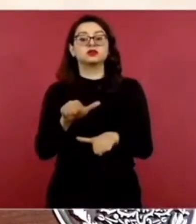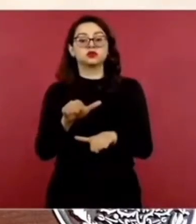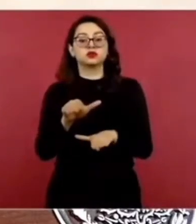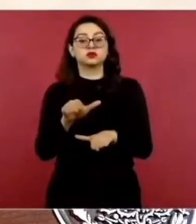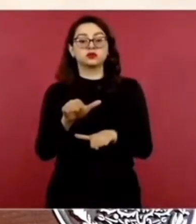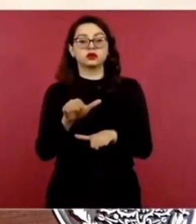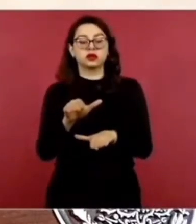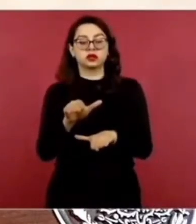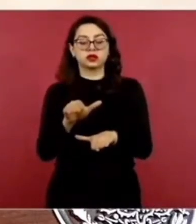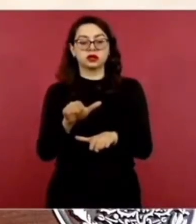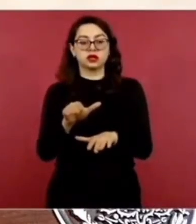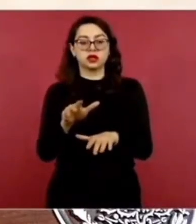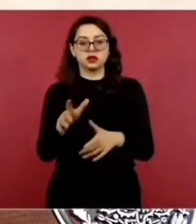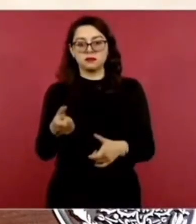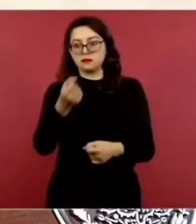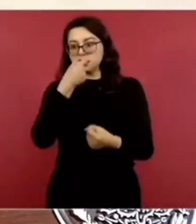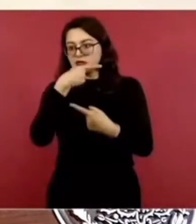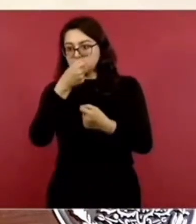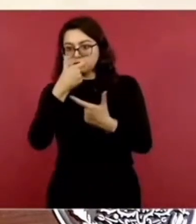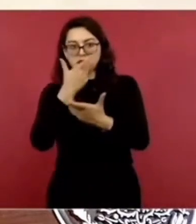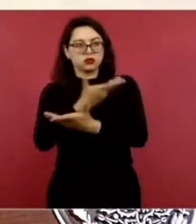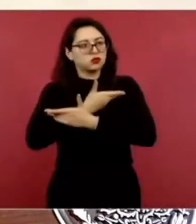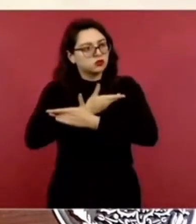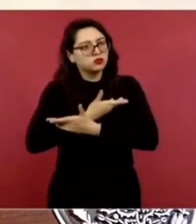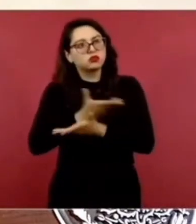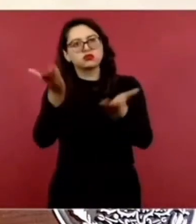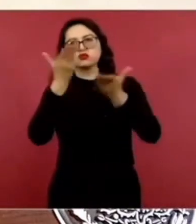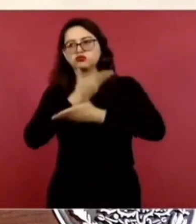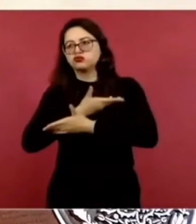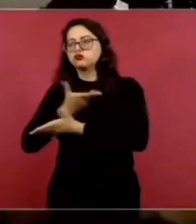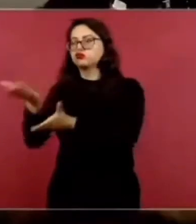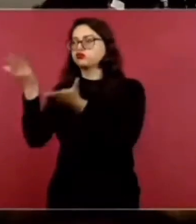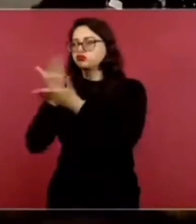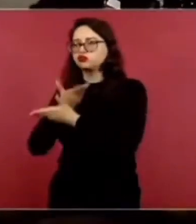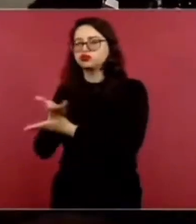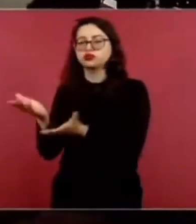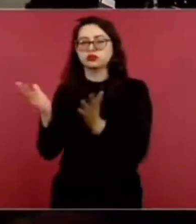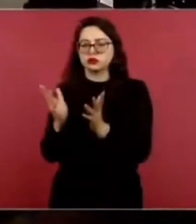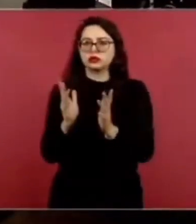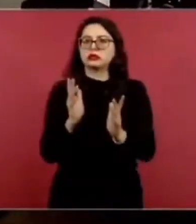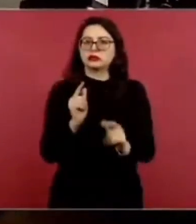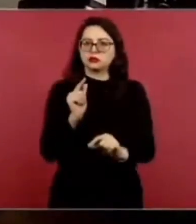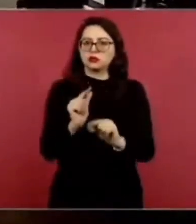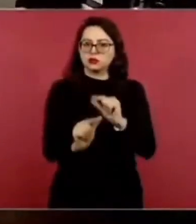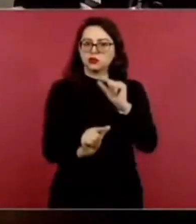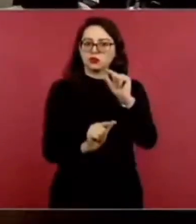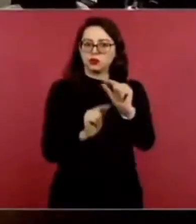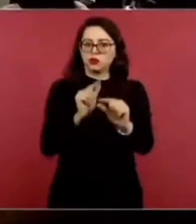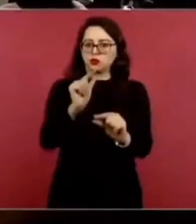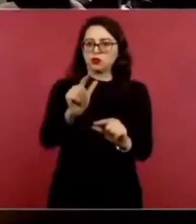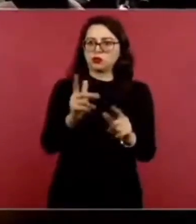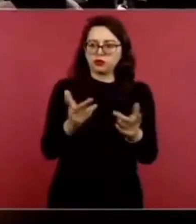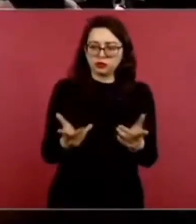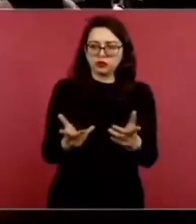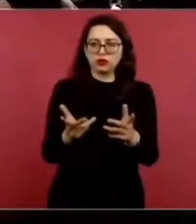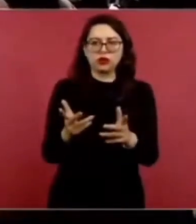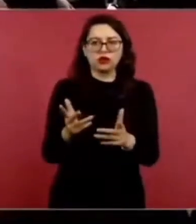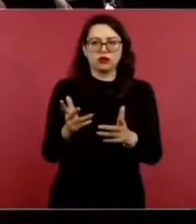bien la distribución de los medicamentos. Estamos por adquirir una bodega